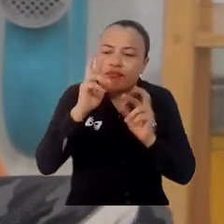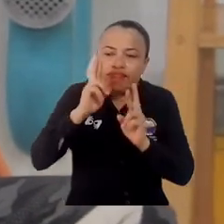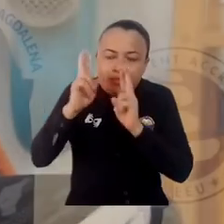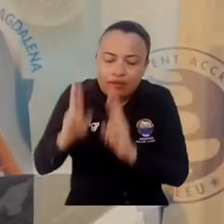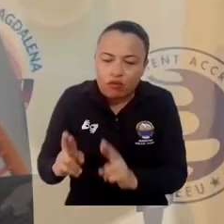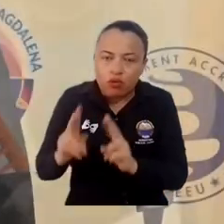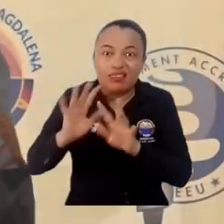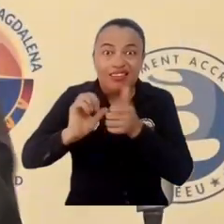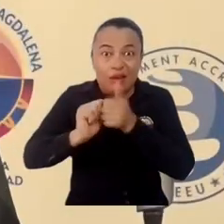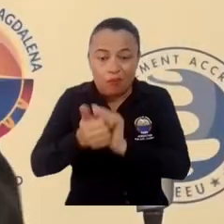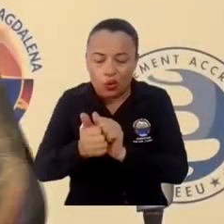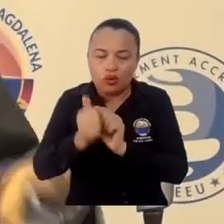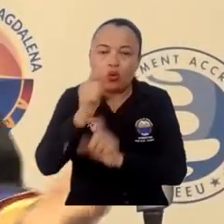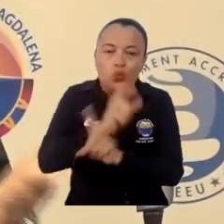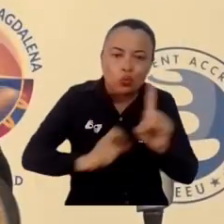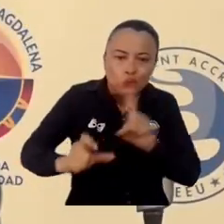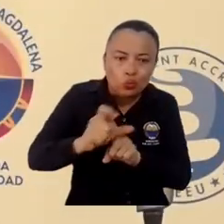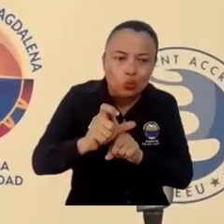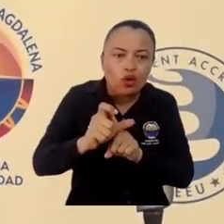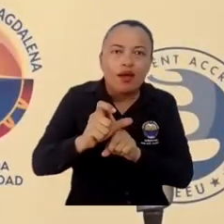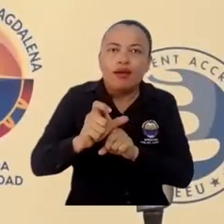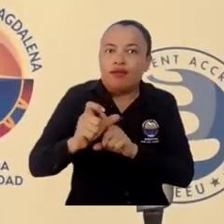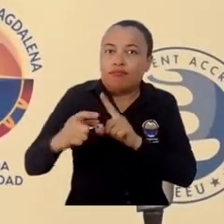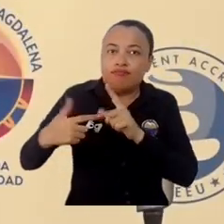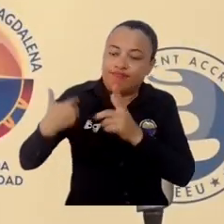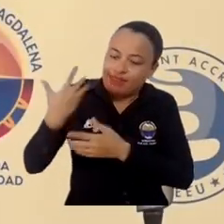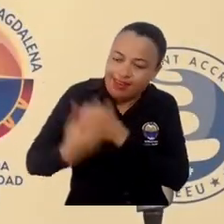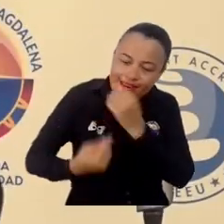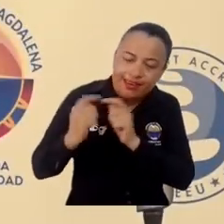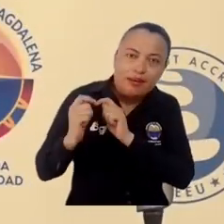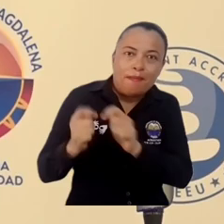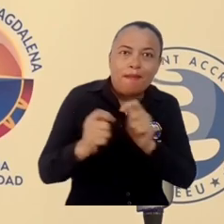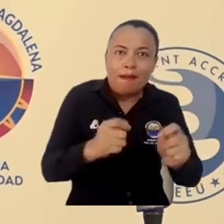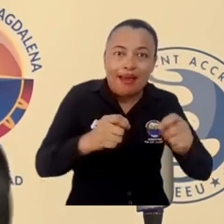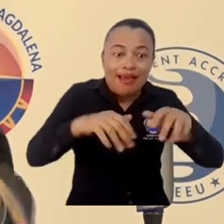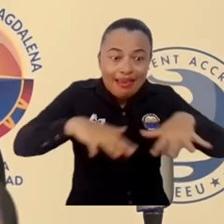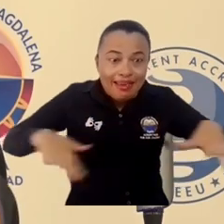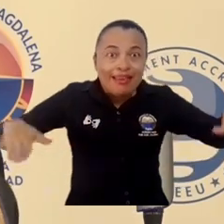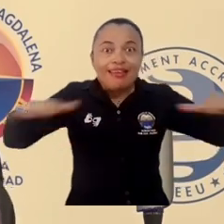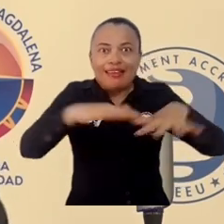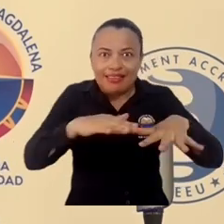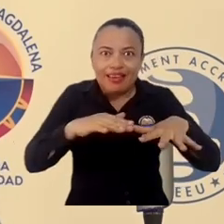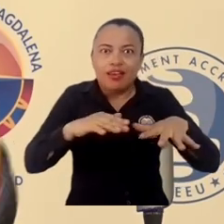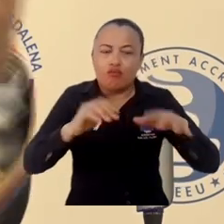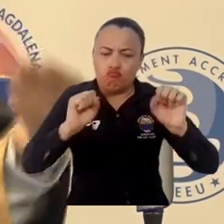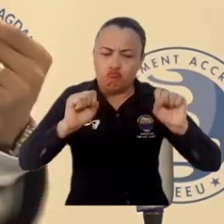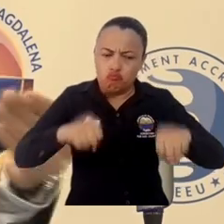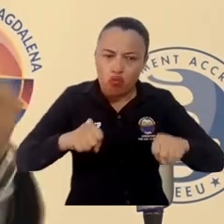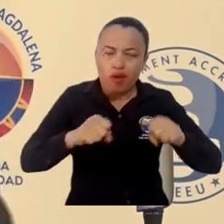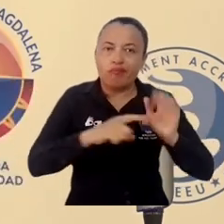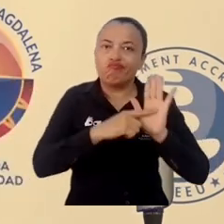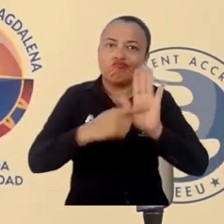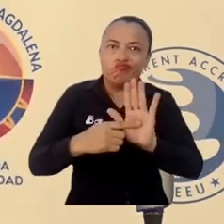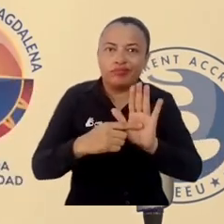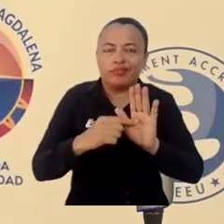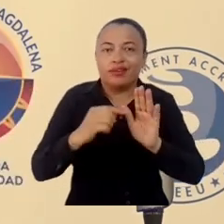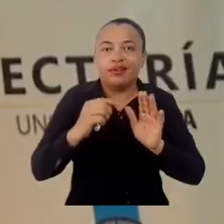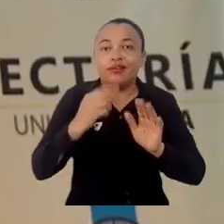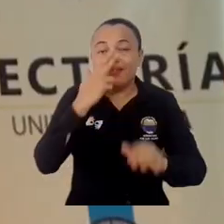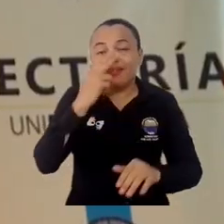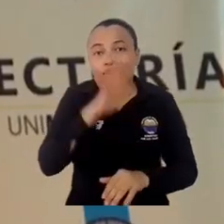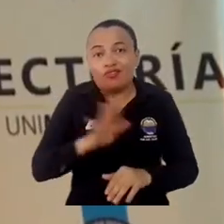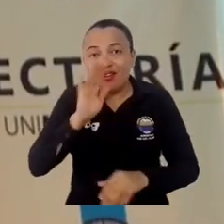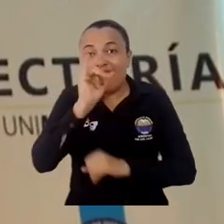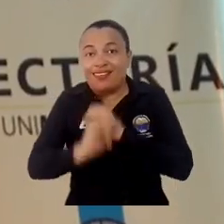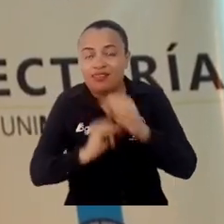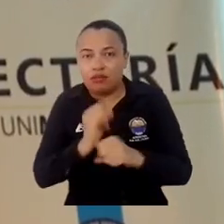Entender y reconocer que el deporte y la cultura hace parte de la herencia y del potencial que tiene este territorio para ser visible a nivel internacional.